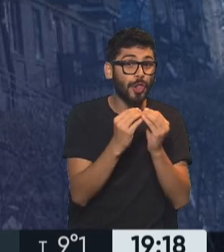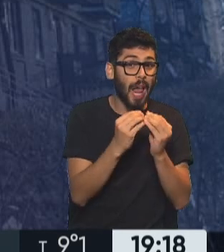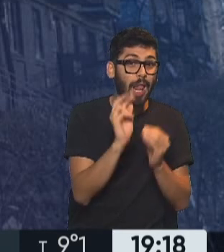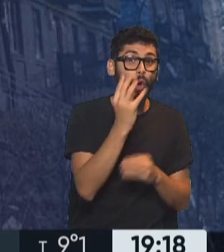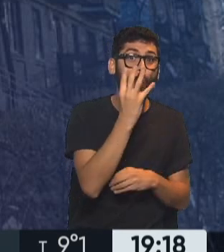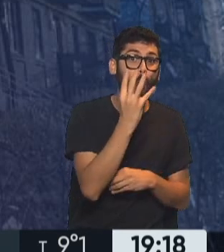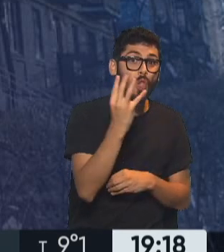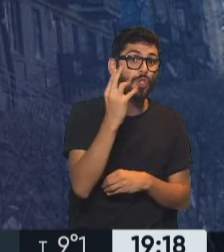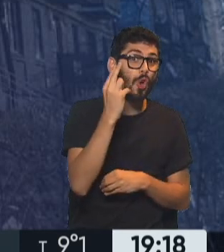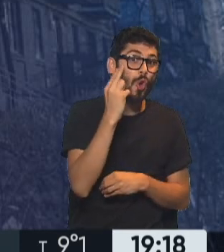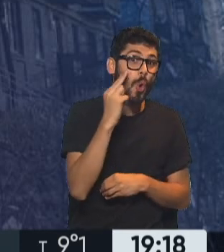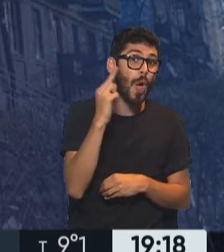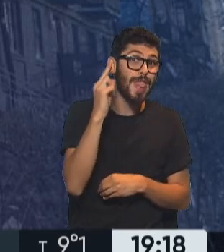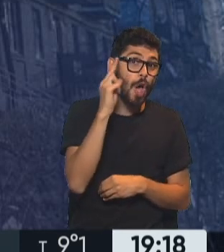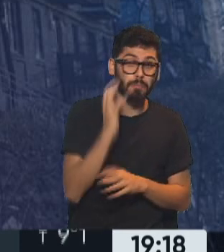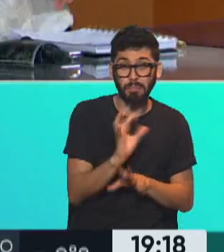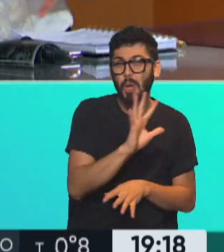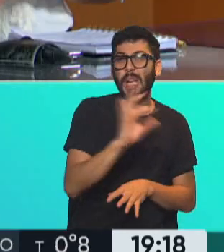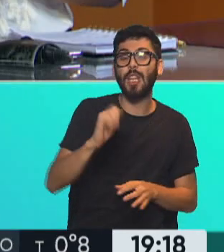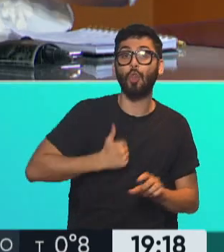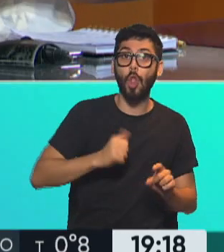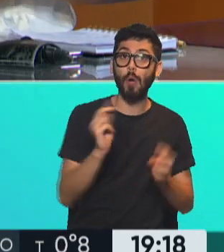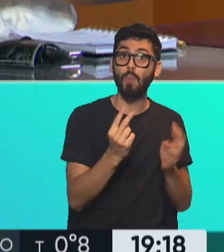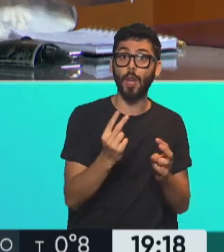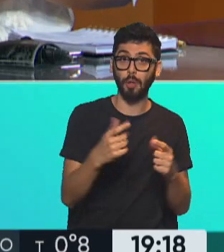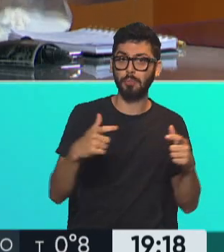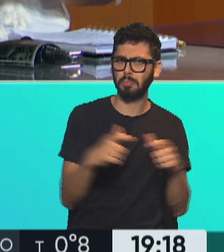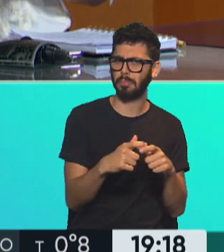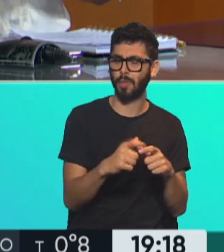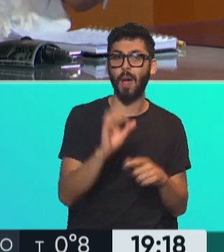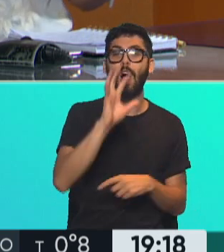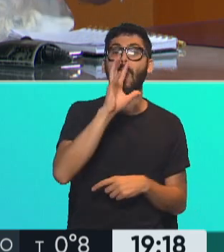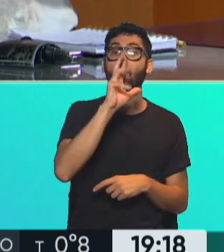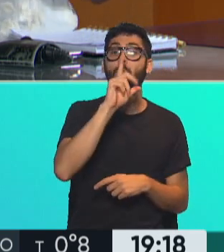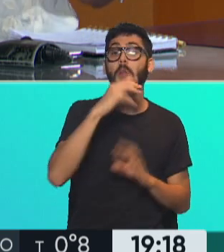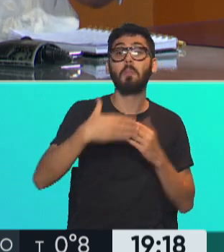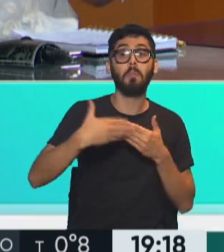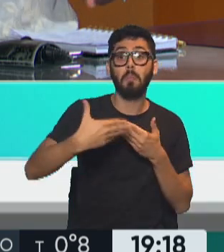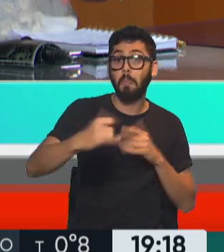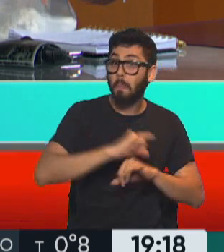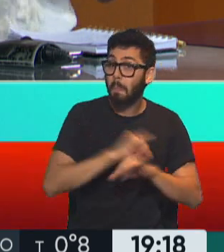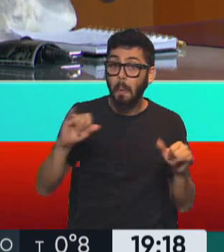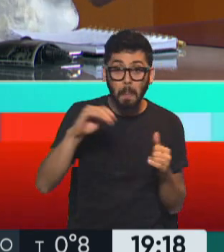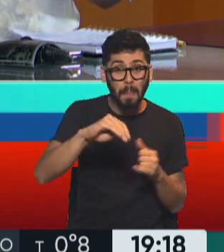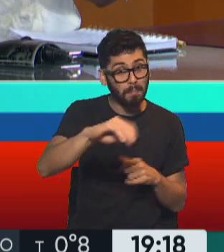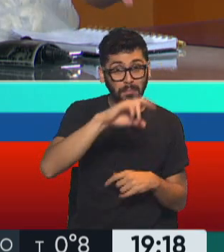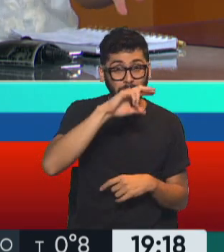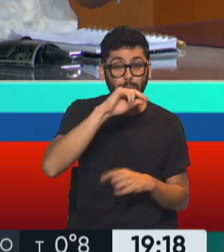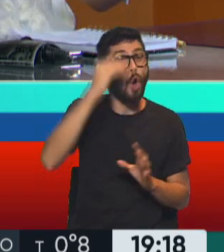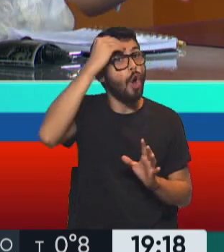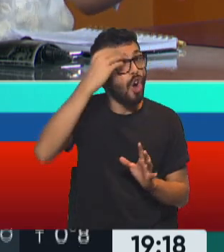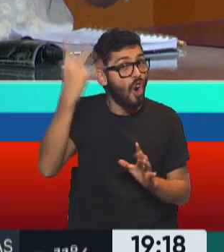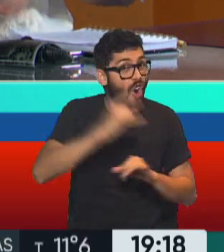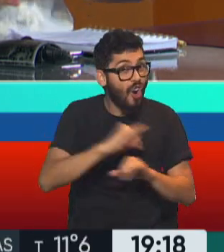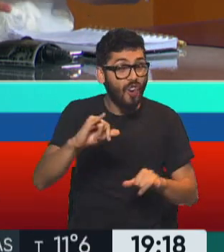menos de 500 soldados muertos. ¿Qué dijeron después desde Rusia? Porque ya no informaron, no hay más datos, digamos,